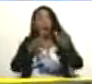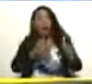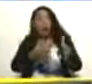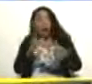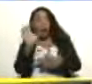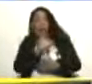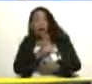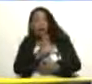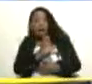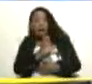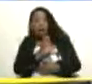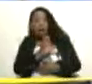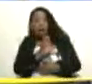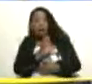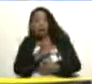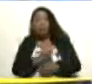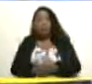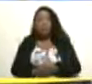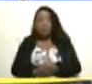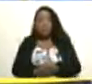Caracas.